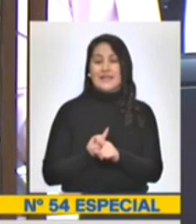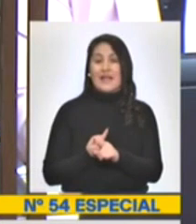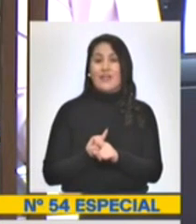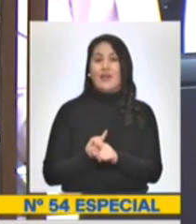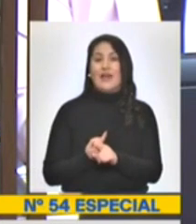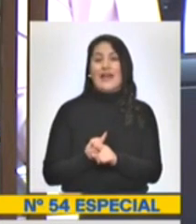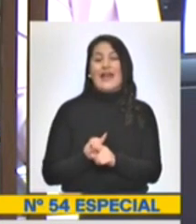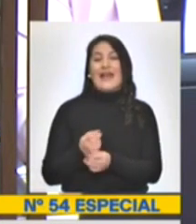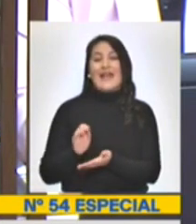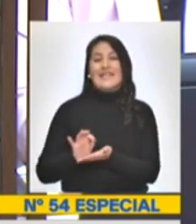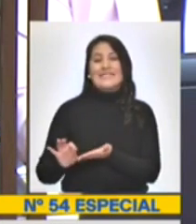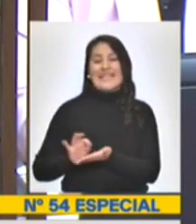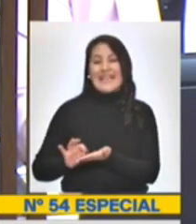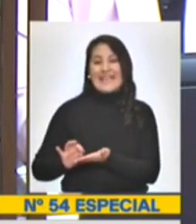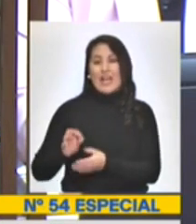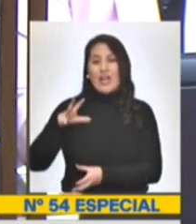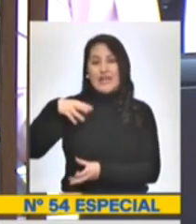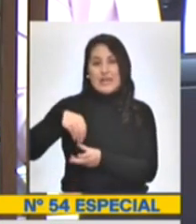hablar con él.